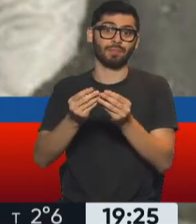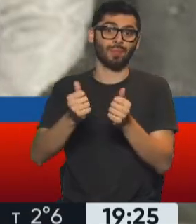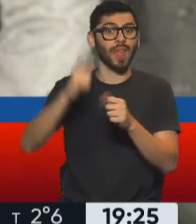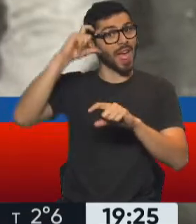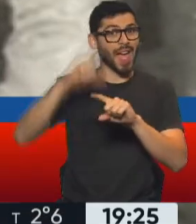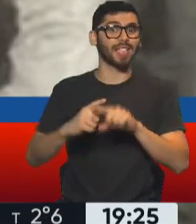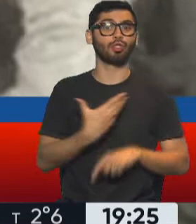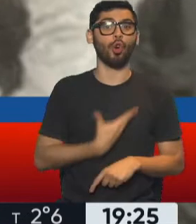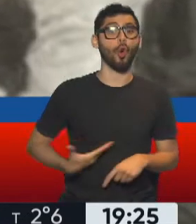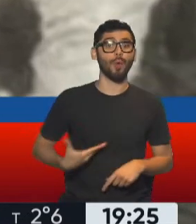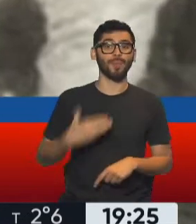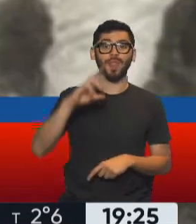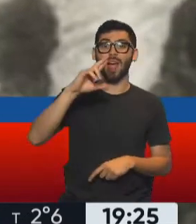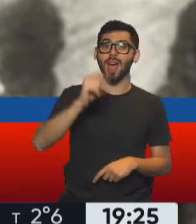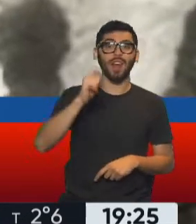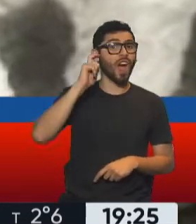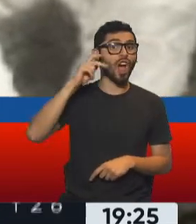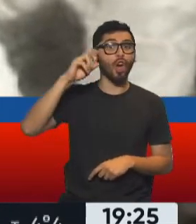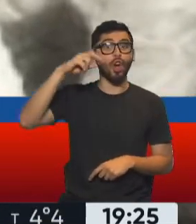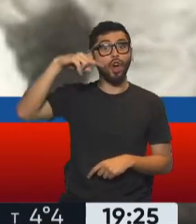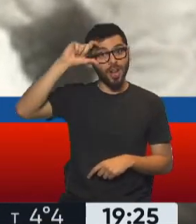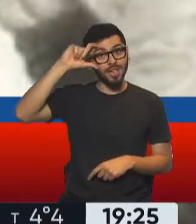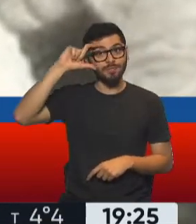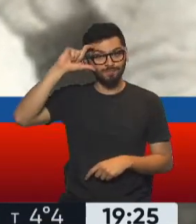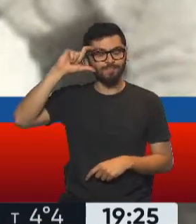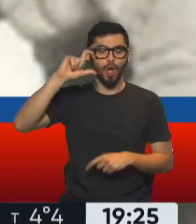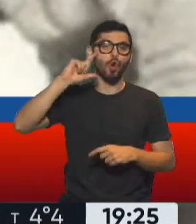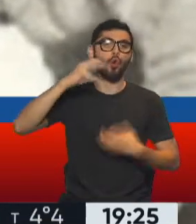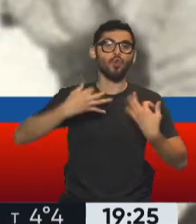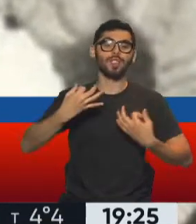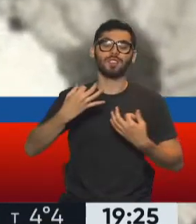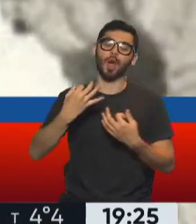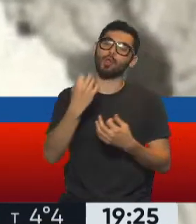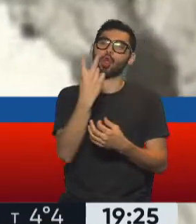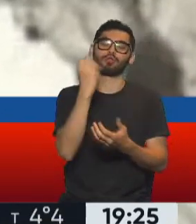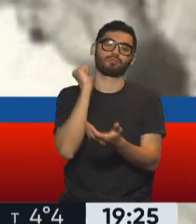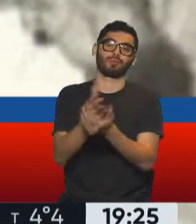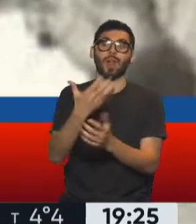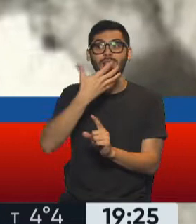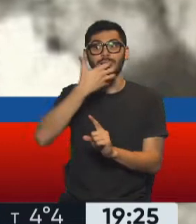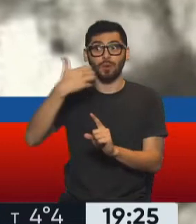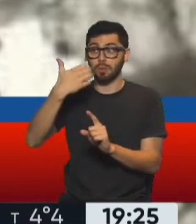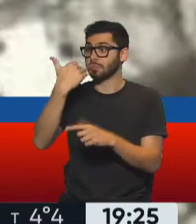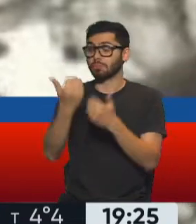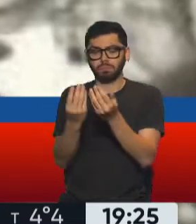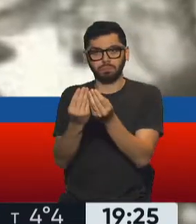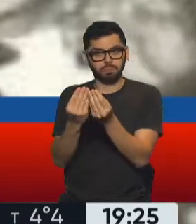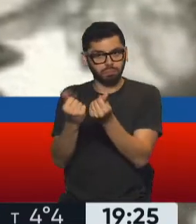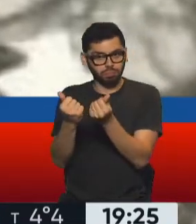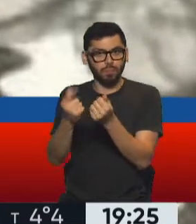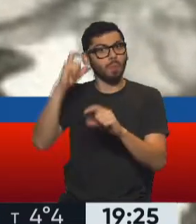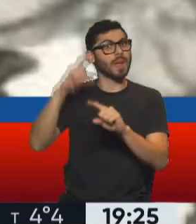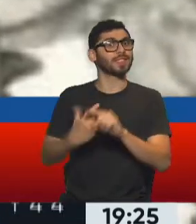ex gobernador Miguel Ragone. La justicia de Salta aplicó dos nuevas condenas por el secuestro y la desaparición del